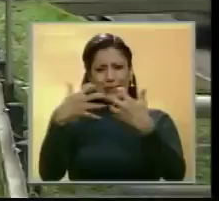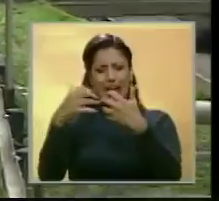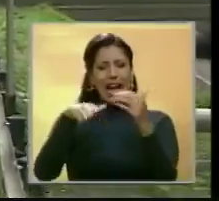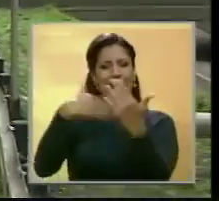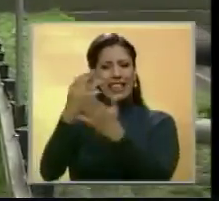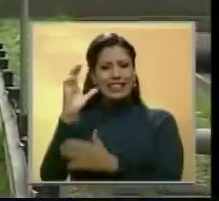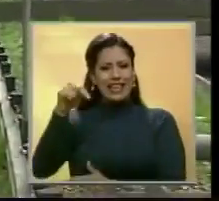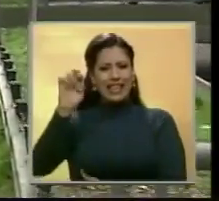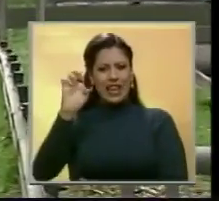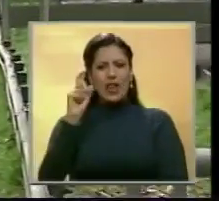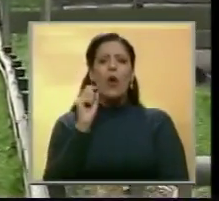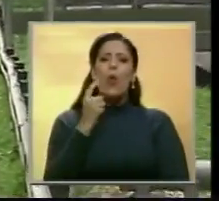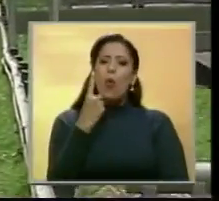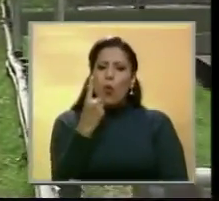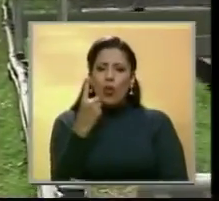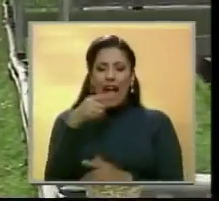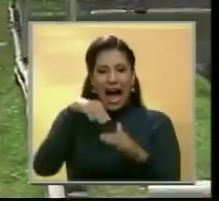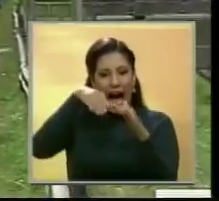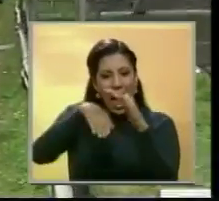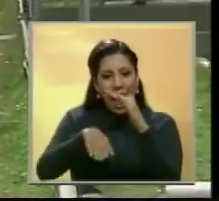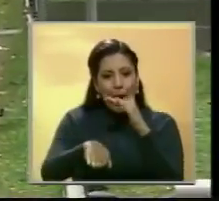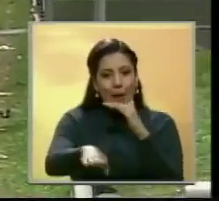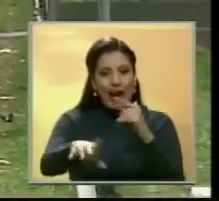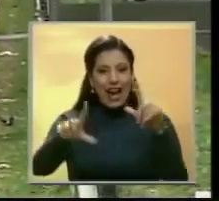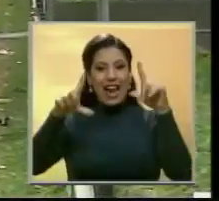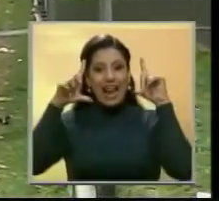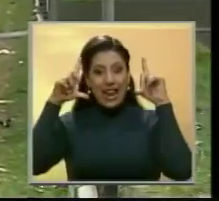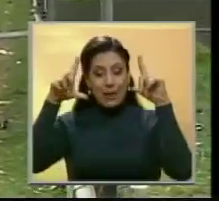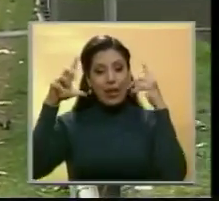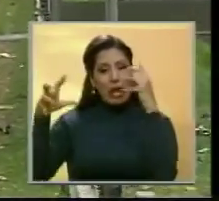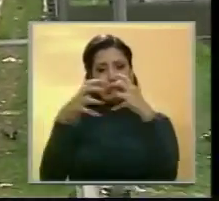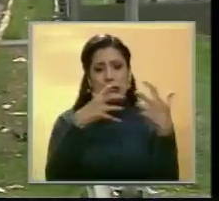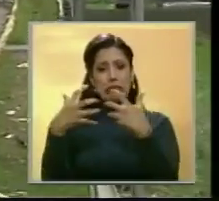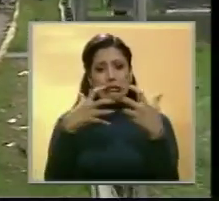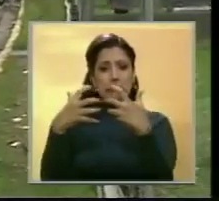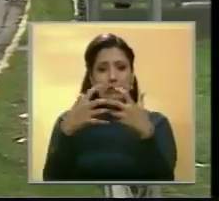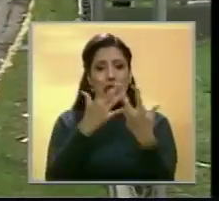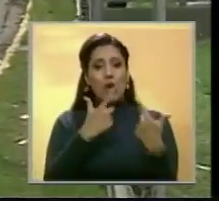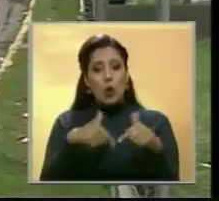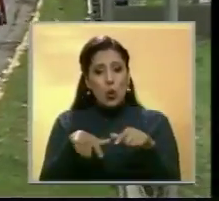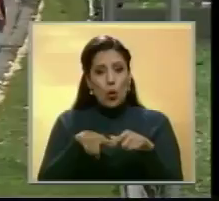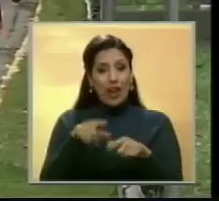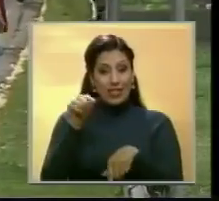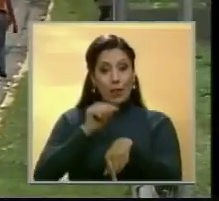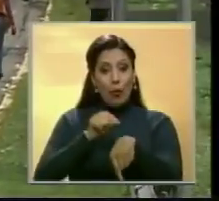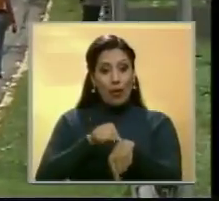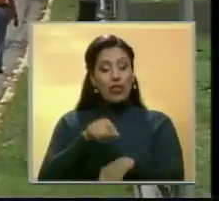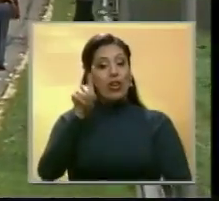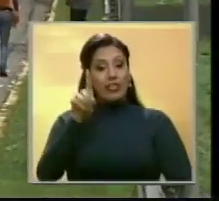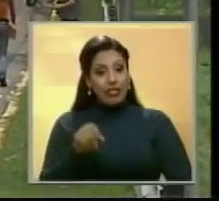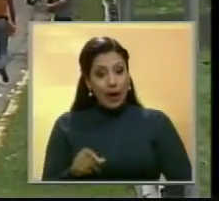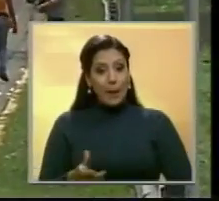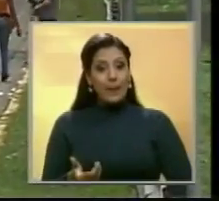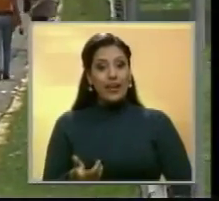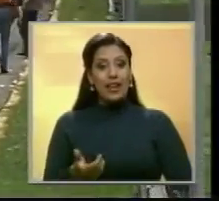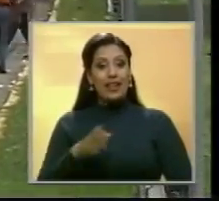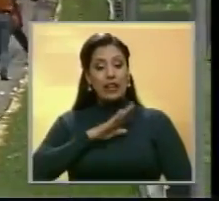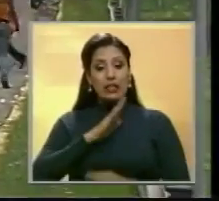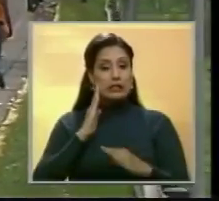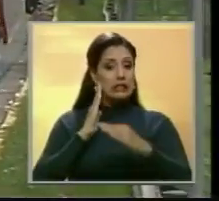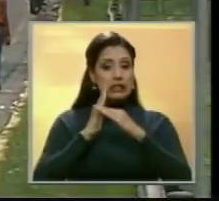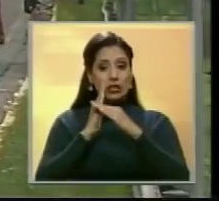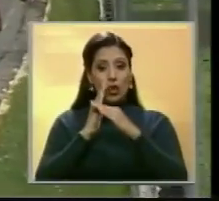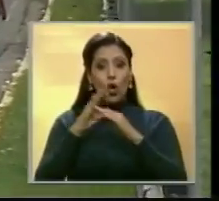CNE. Una de ellas se hizo por debajo de la Avenida Libertador. En ese momento también se